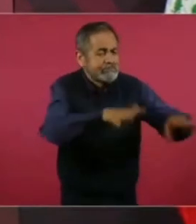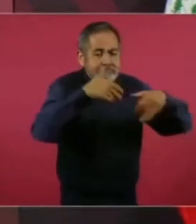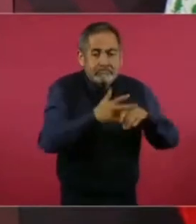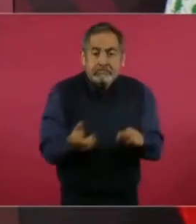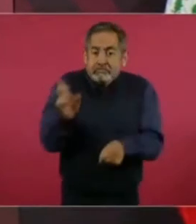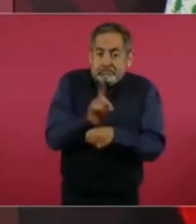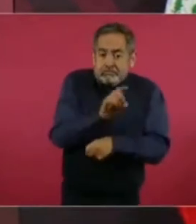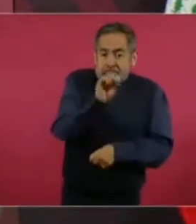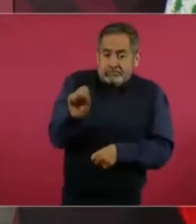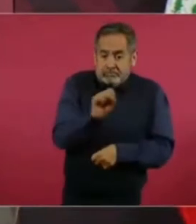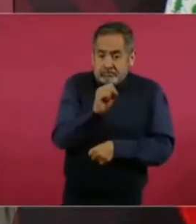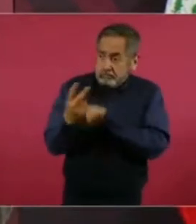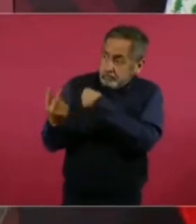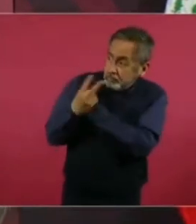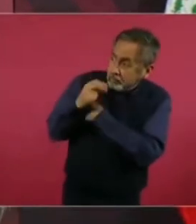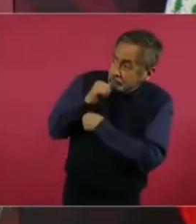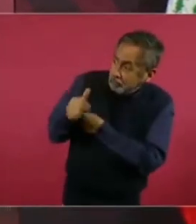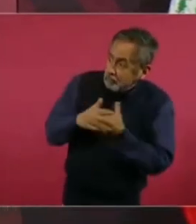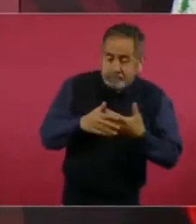Y hay dos casos,